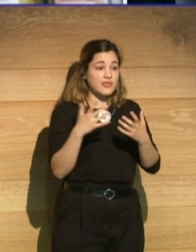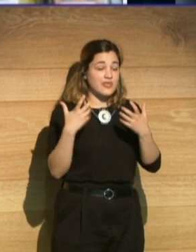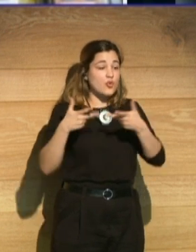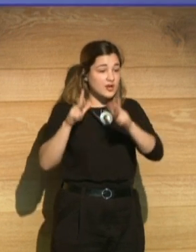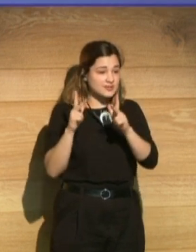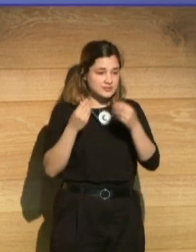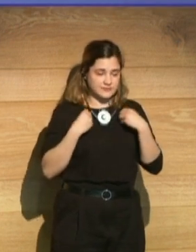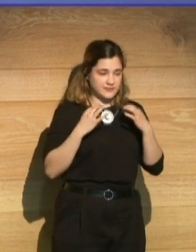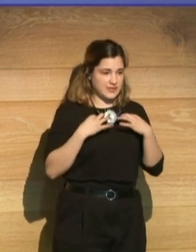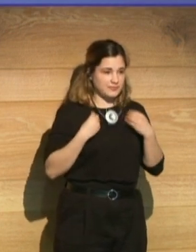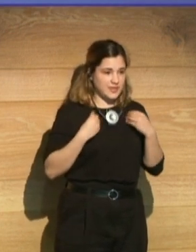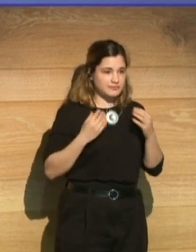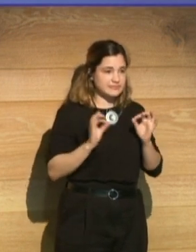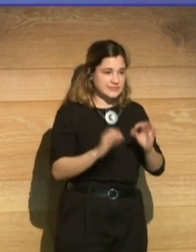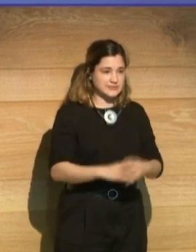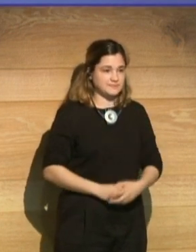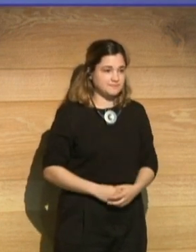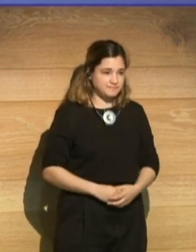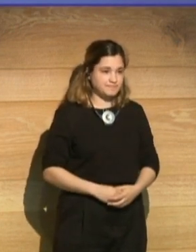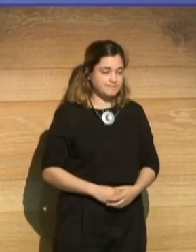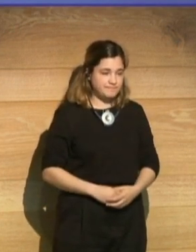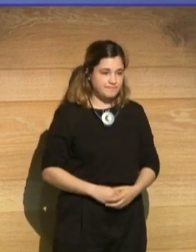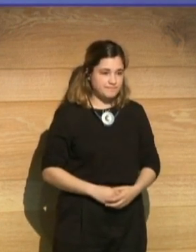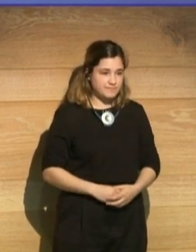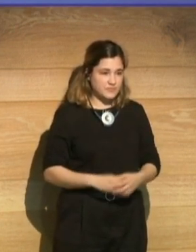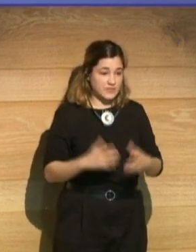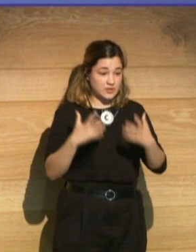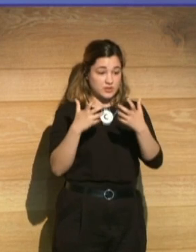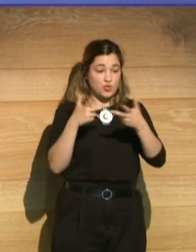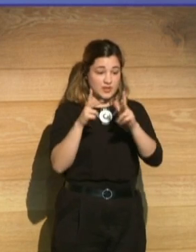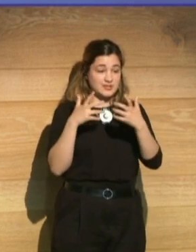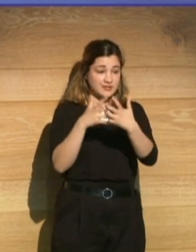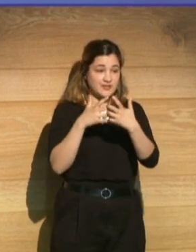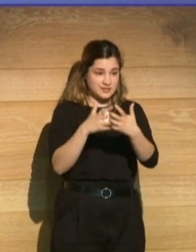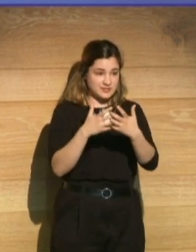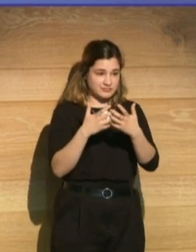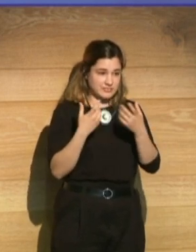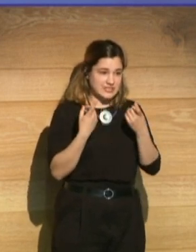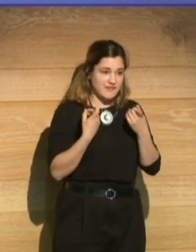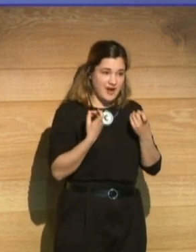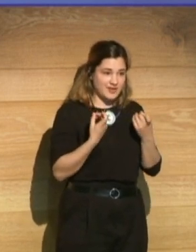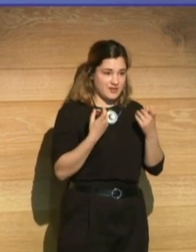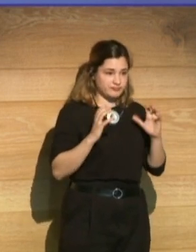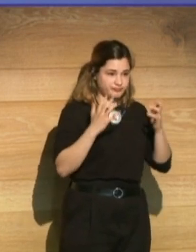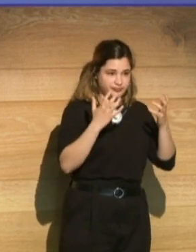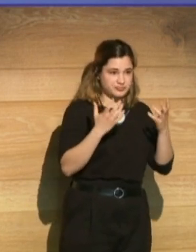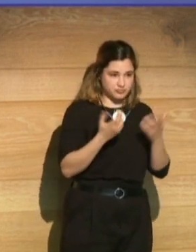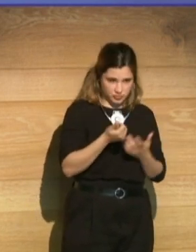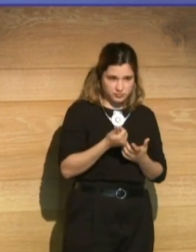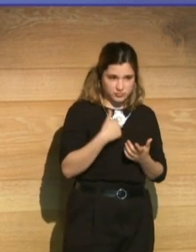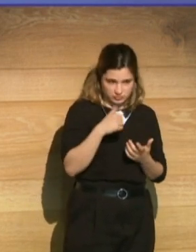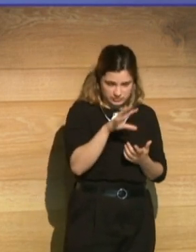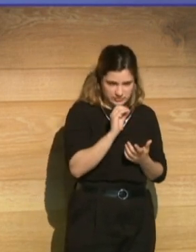vida. La defensa de la democracia exige un cierto activismo. Llegados a este punto es lo que entiendo de sus palabras,